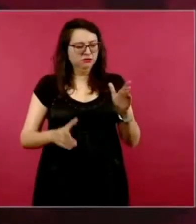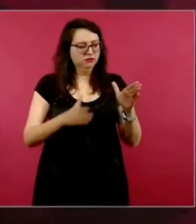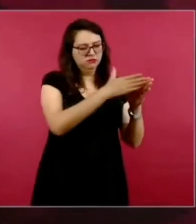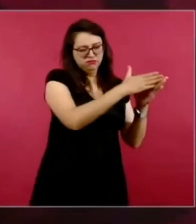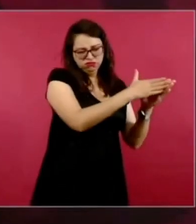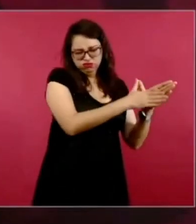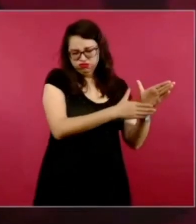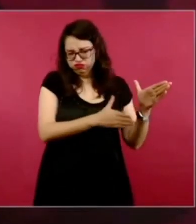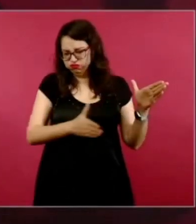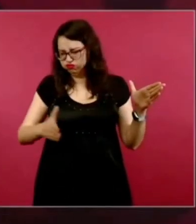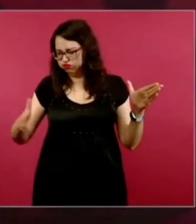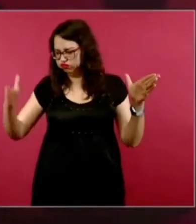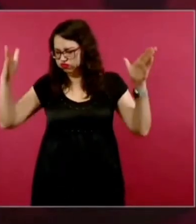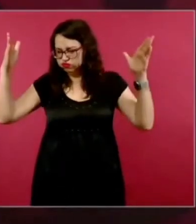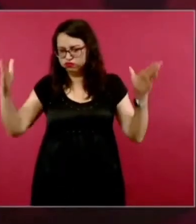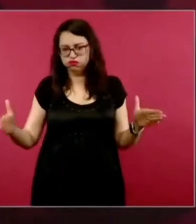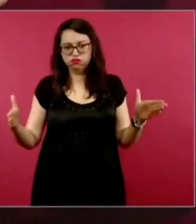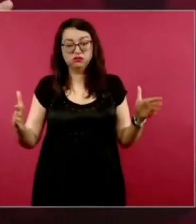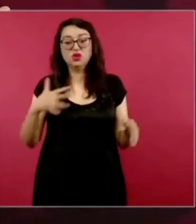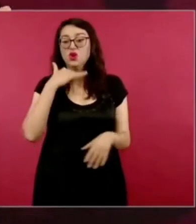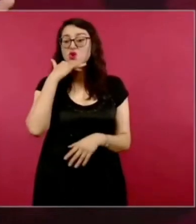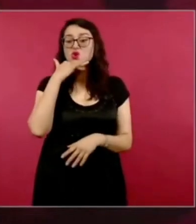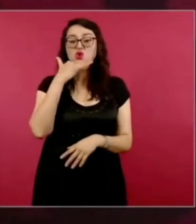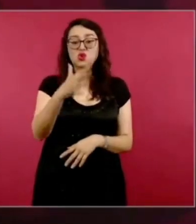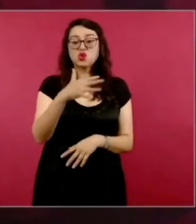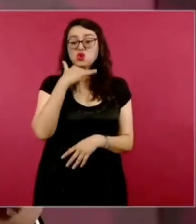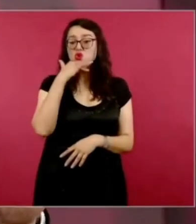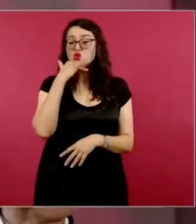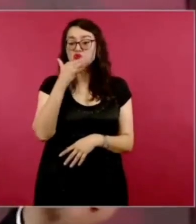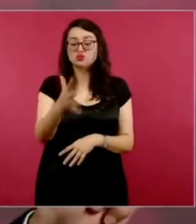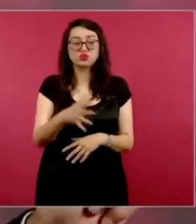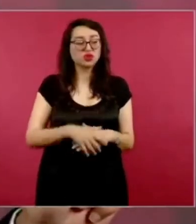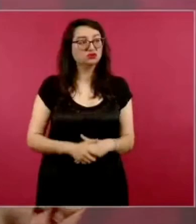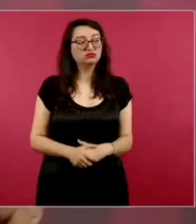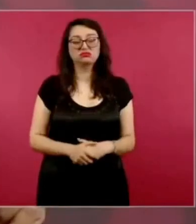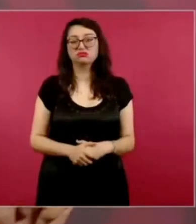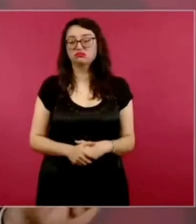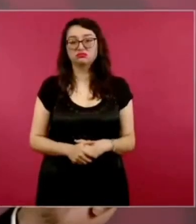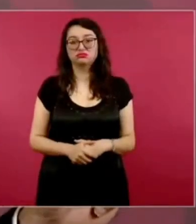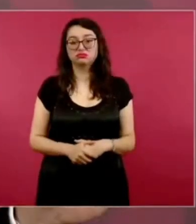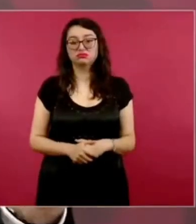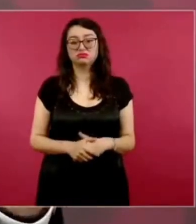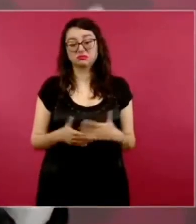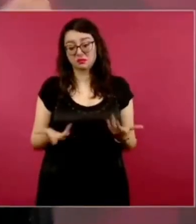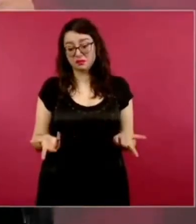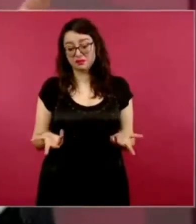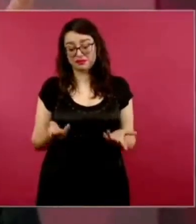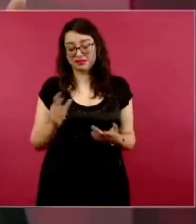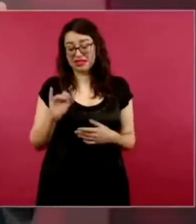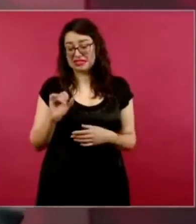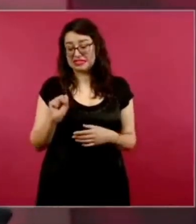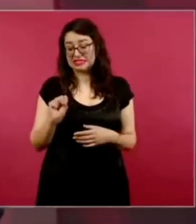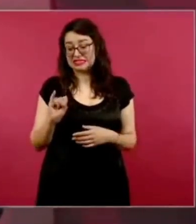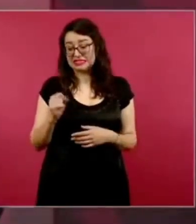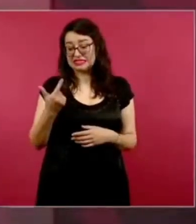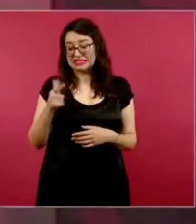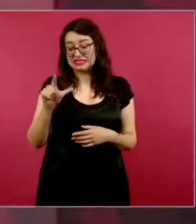corrupción. Yo creo que en todo el siglo XIX no hubo corrupción, solo